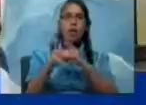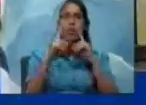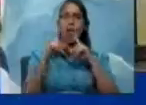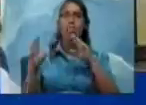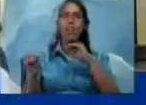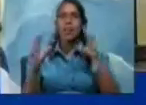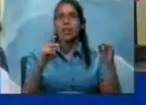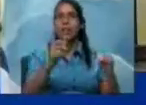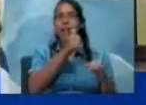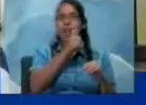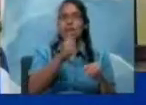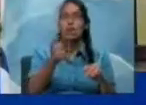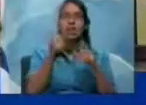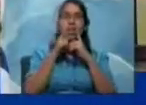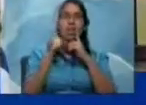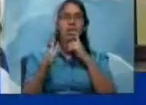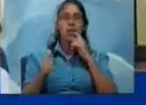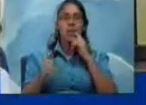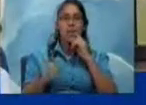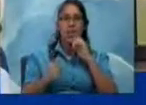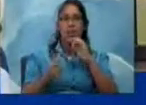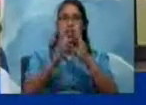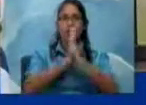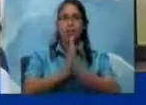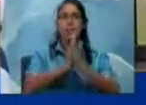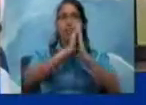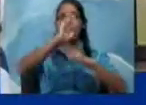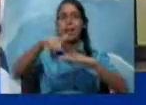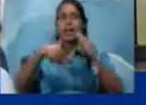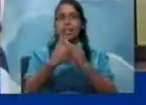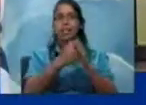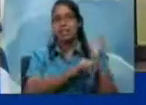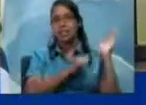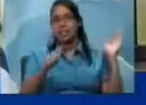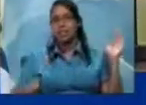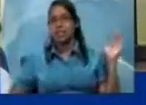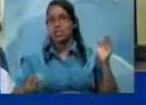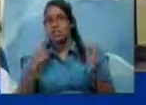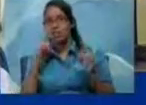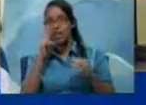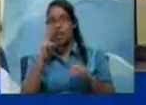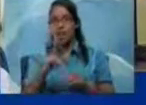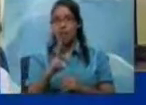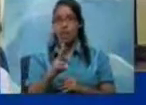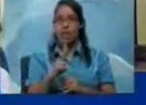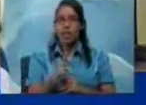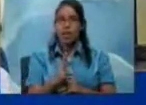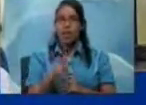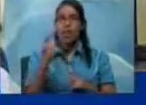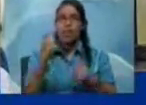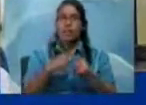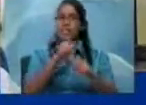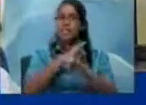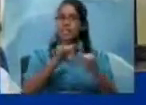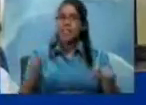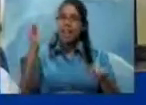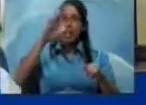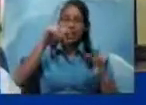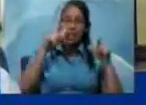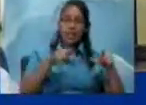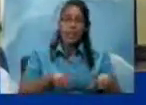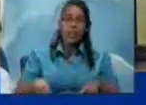ayuno y oración Hasta que el señor se deje ver ya él está aquí en